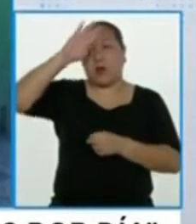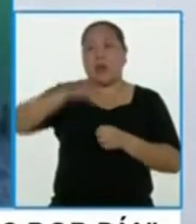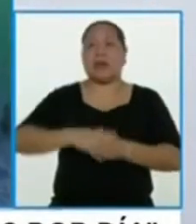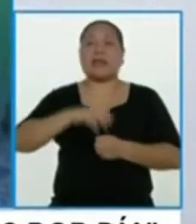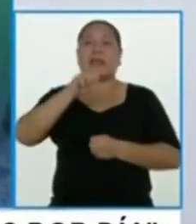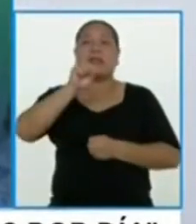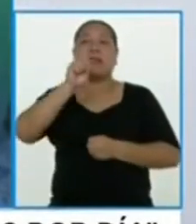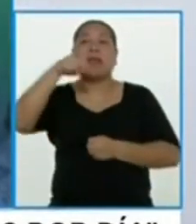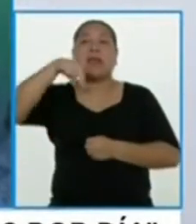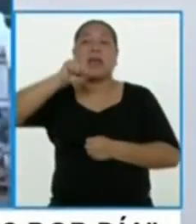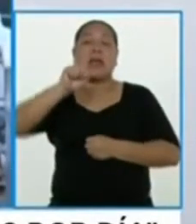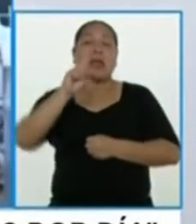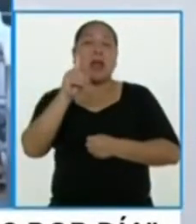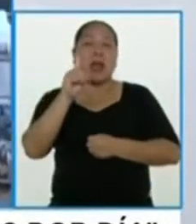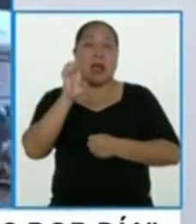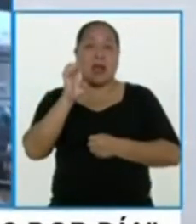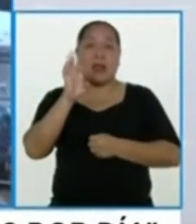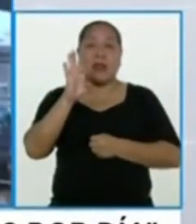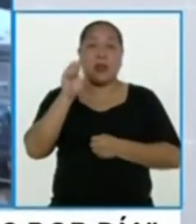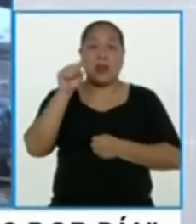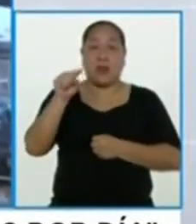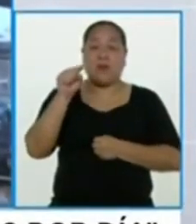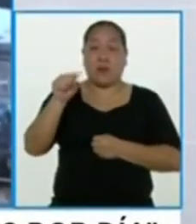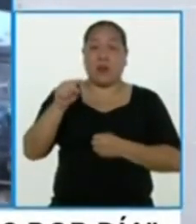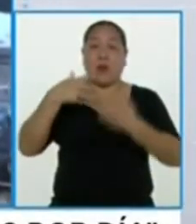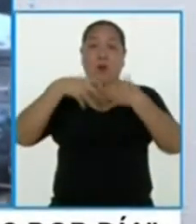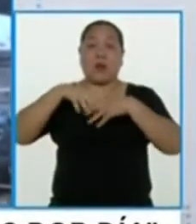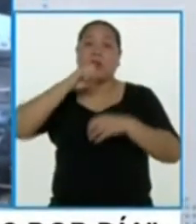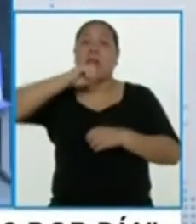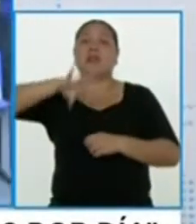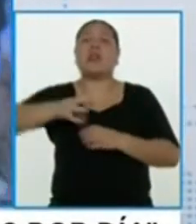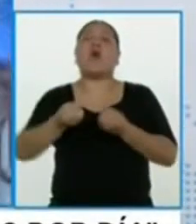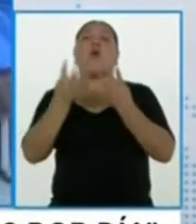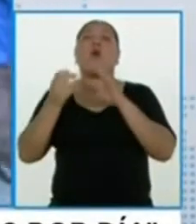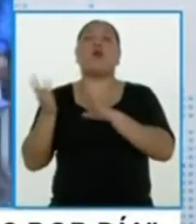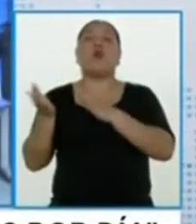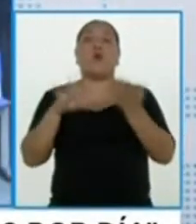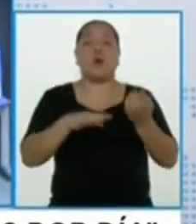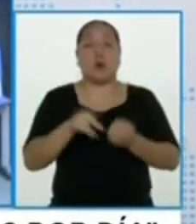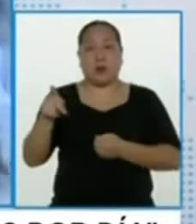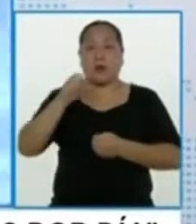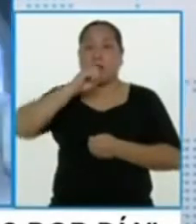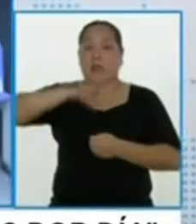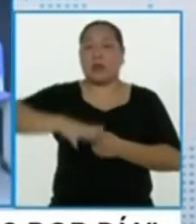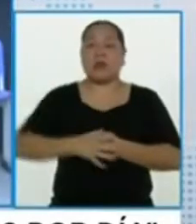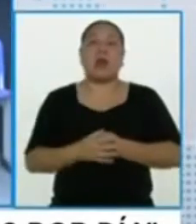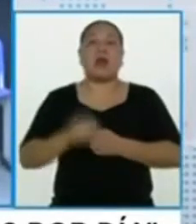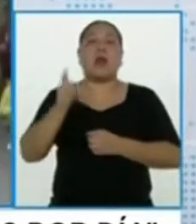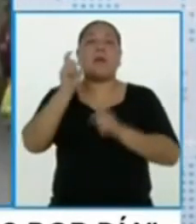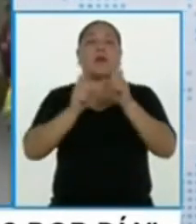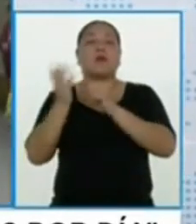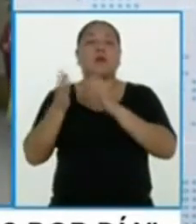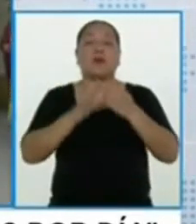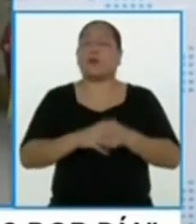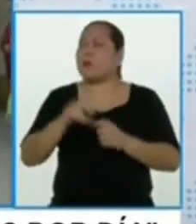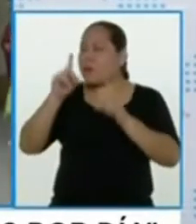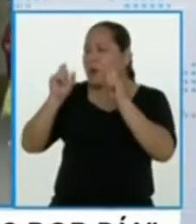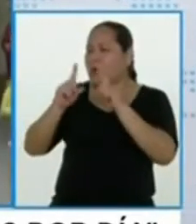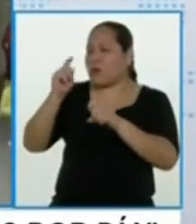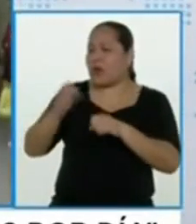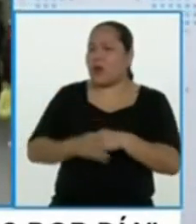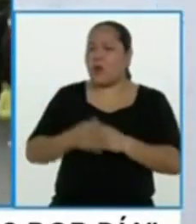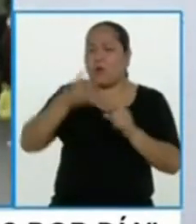que lamentablemente vemos no es auspicioso en este momento para el Perú? Quiero preguntarle, doctor Quispe, sobre el tema de las pruebas. En un virus